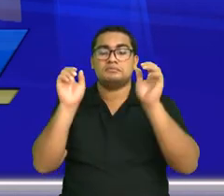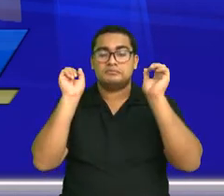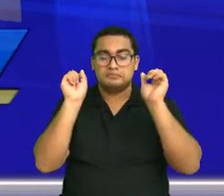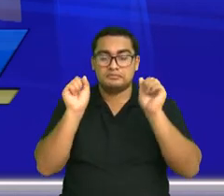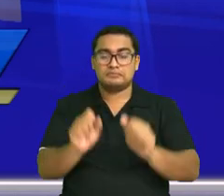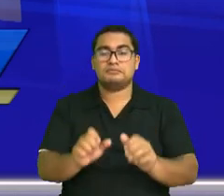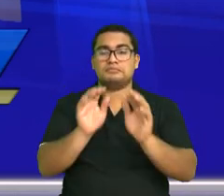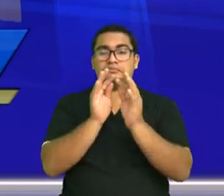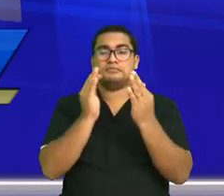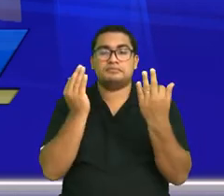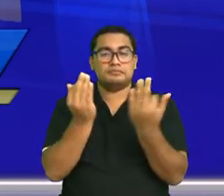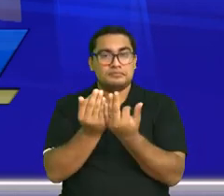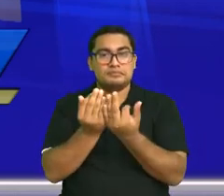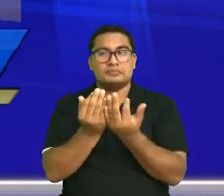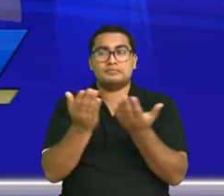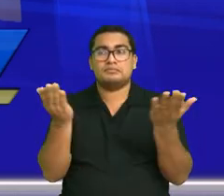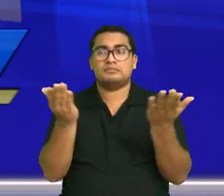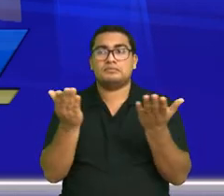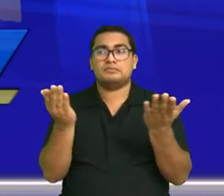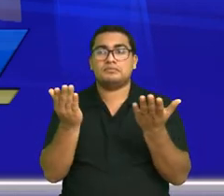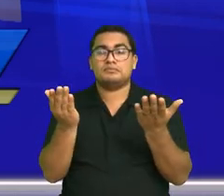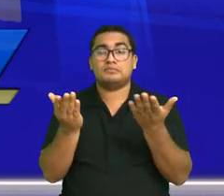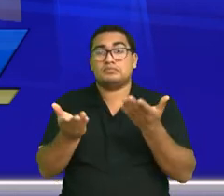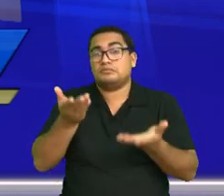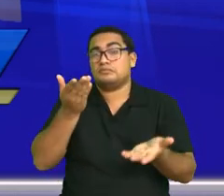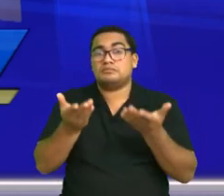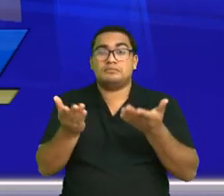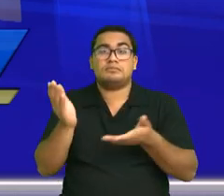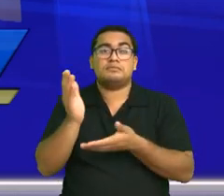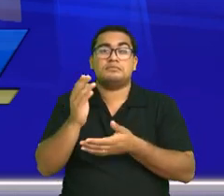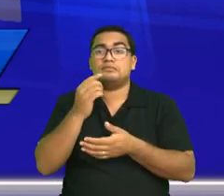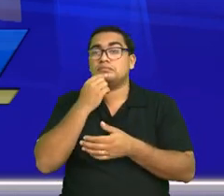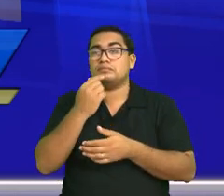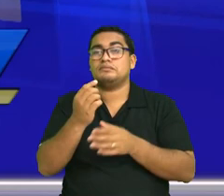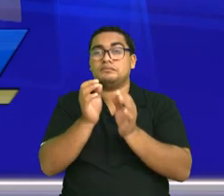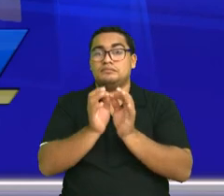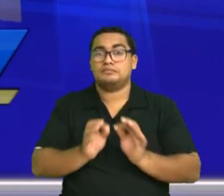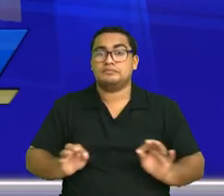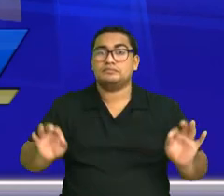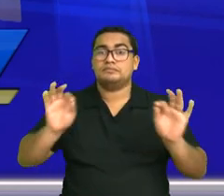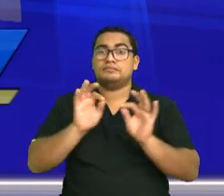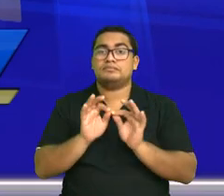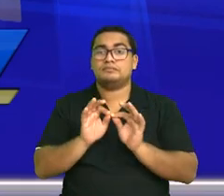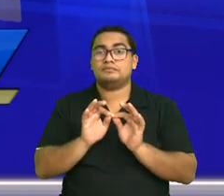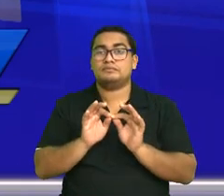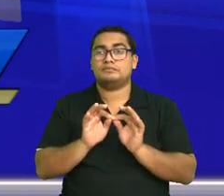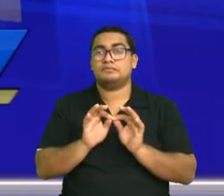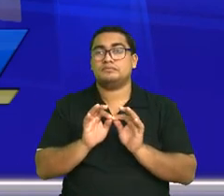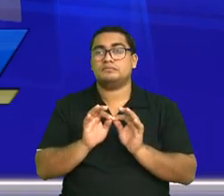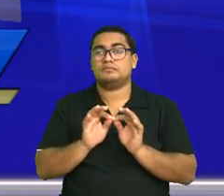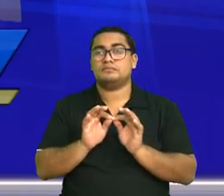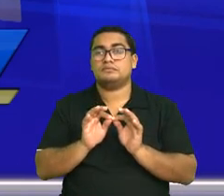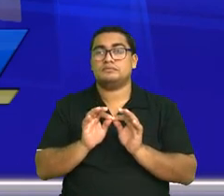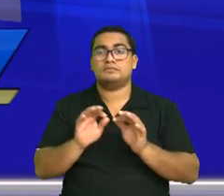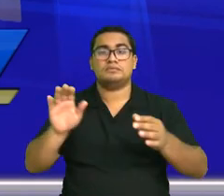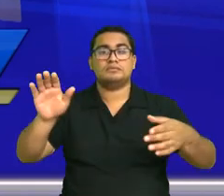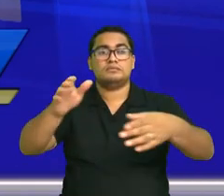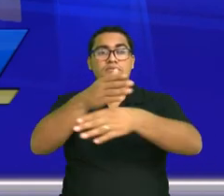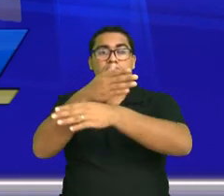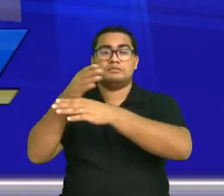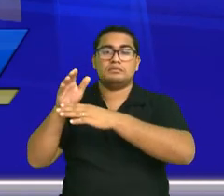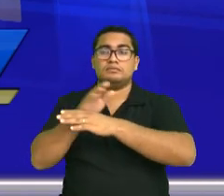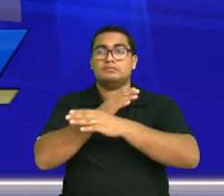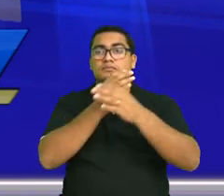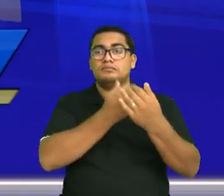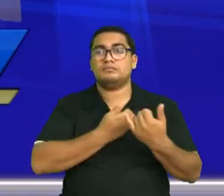familia identificar alguna situación que nos llame la atención en el niño, y que desde estas instituciones, en base